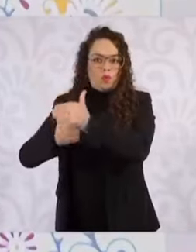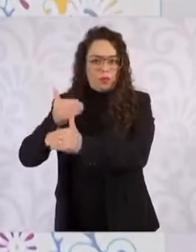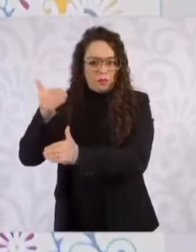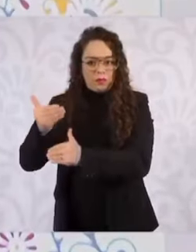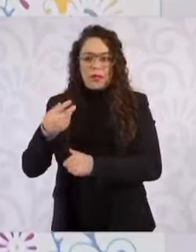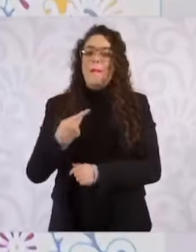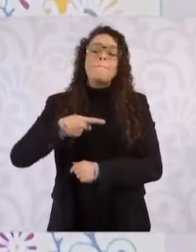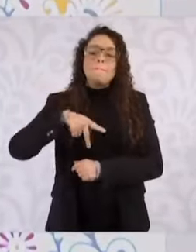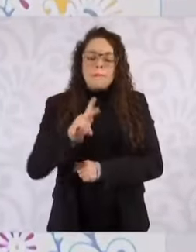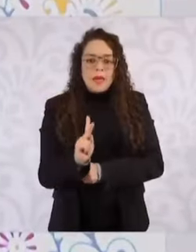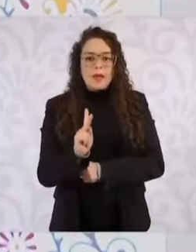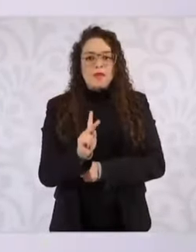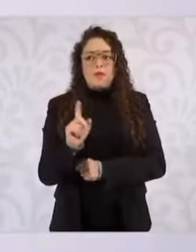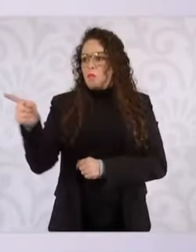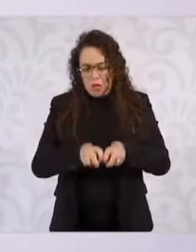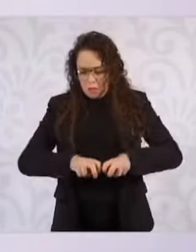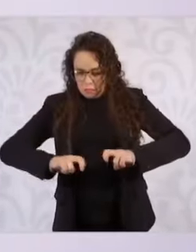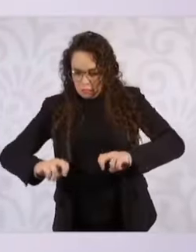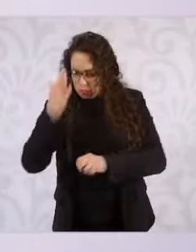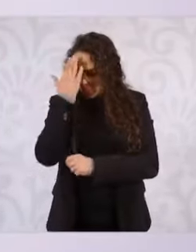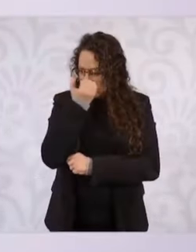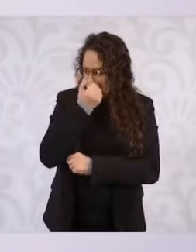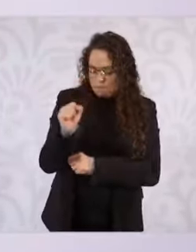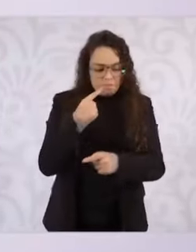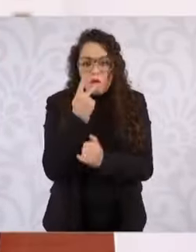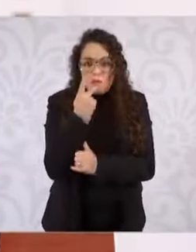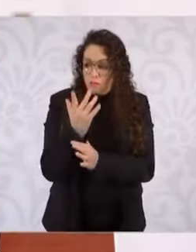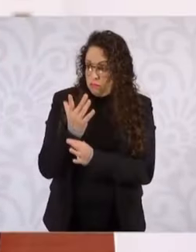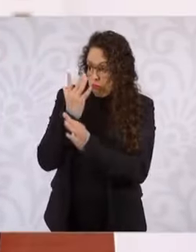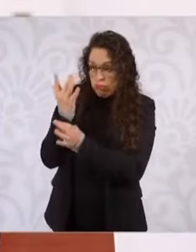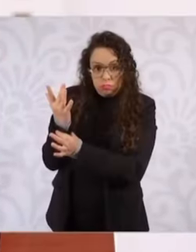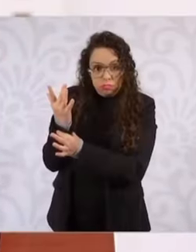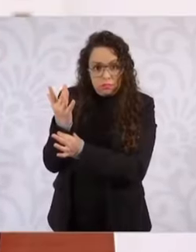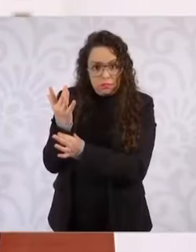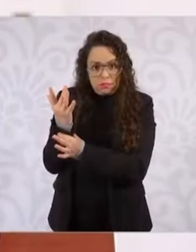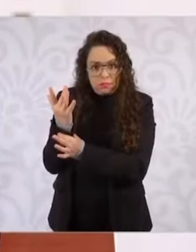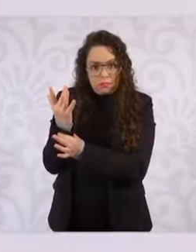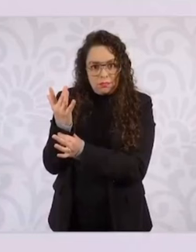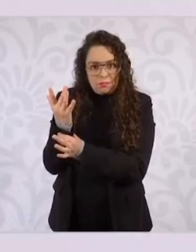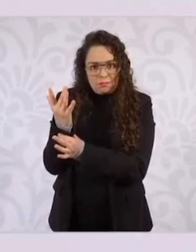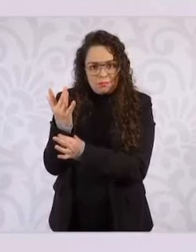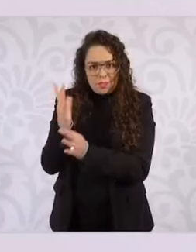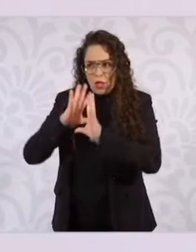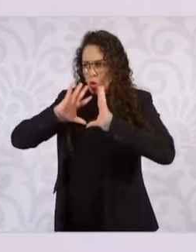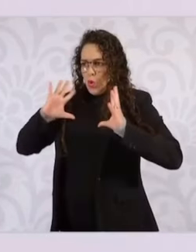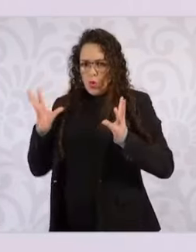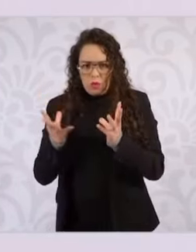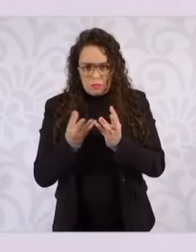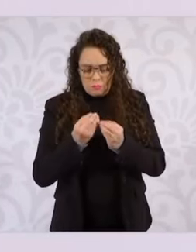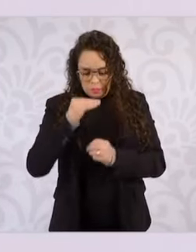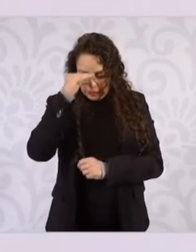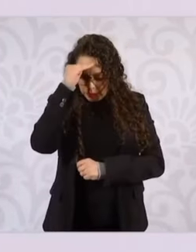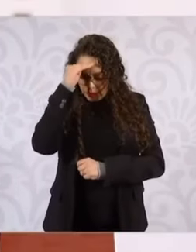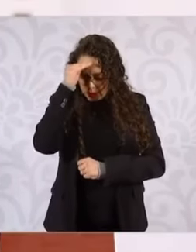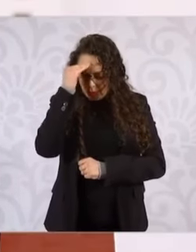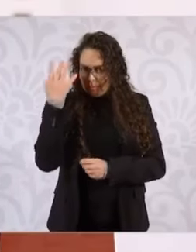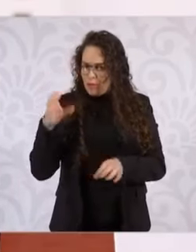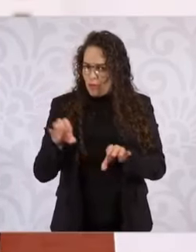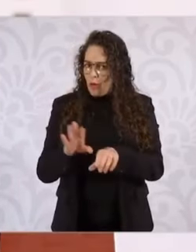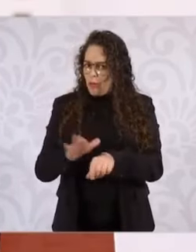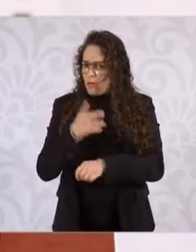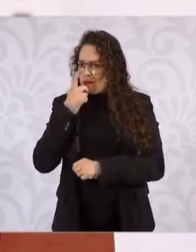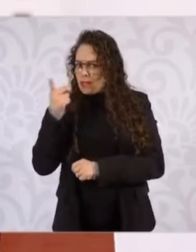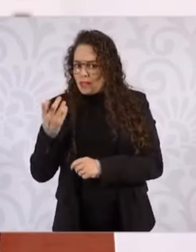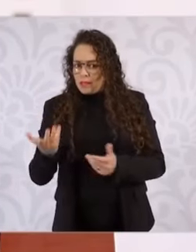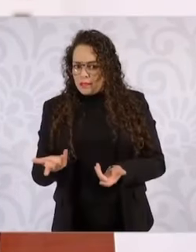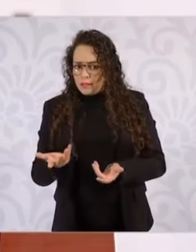¿qué van a decir hoy en todas las mesas de análisis de los medios? Entonces, es un periodo no tan lejano,